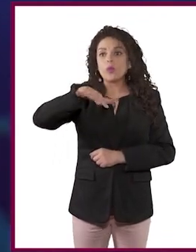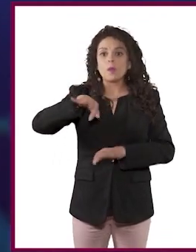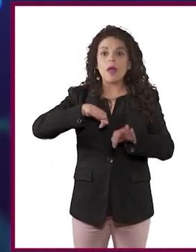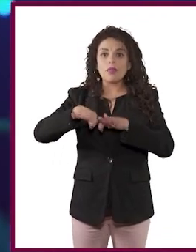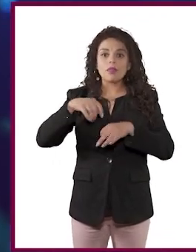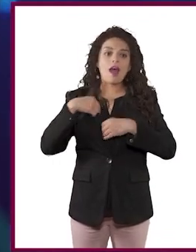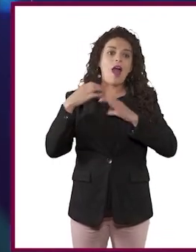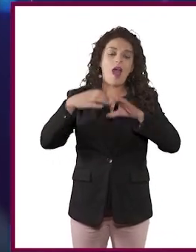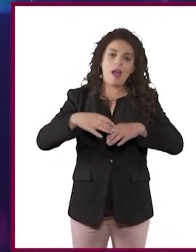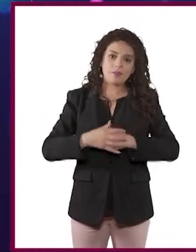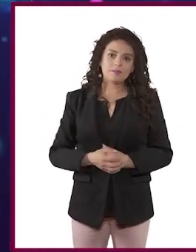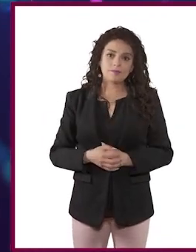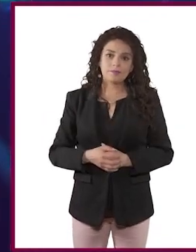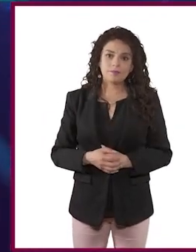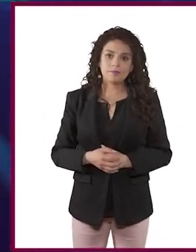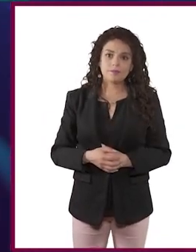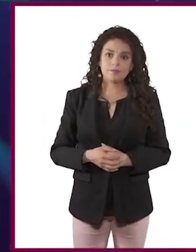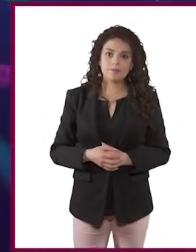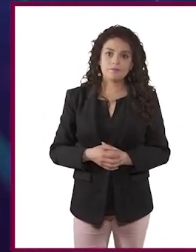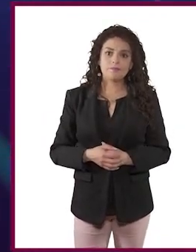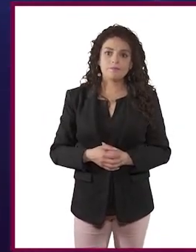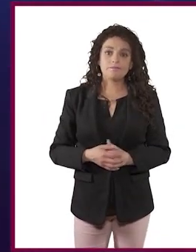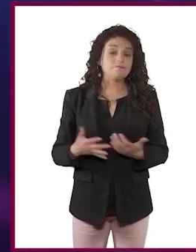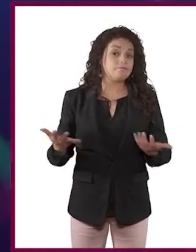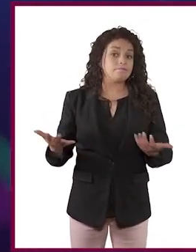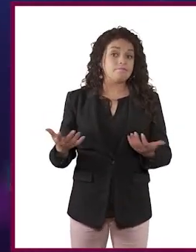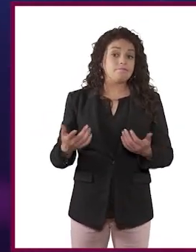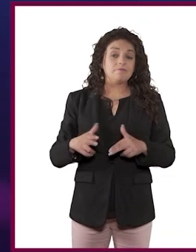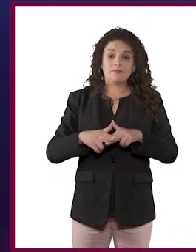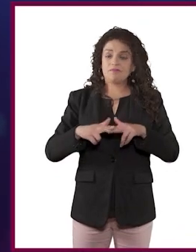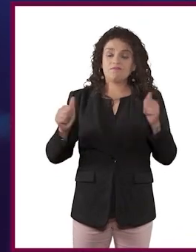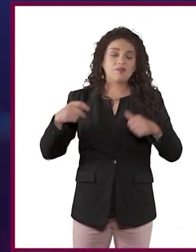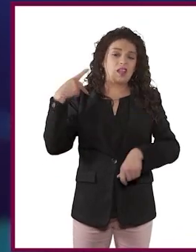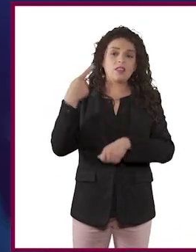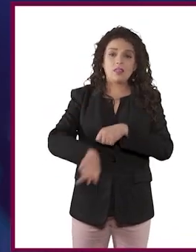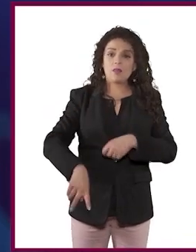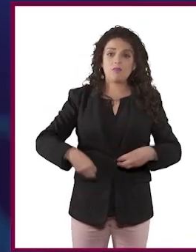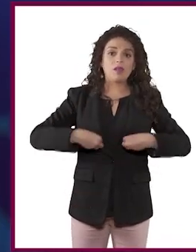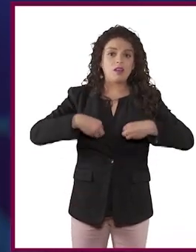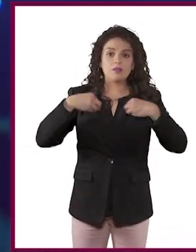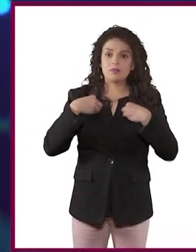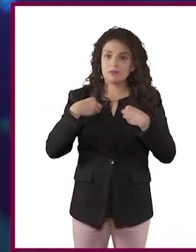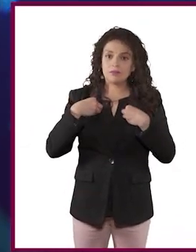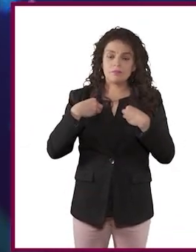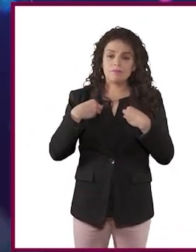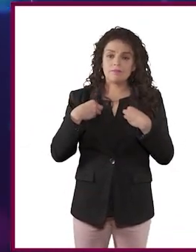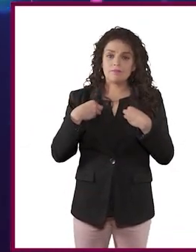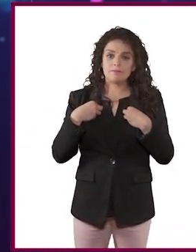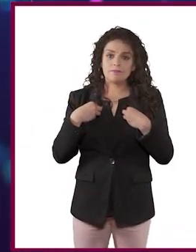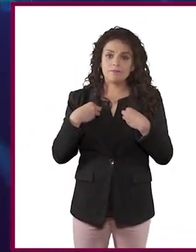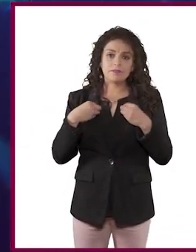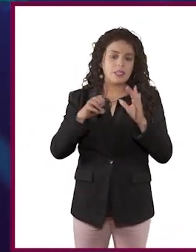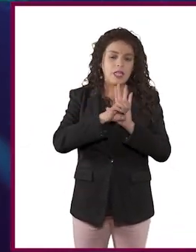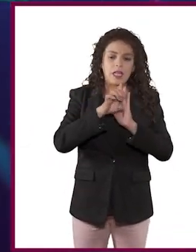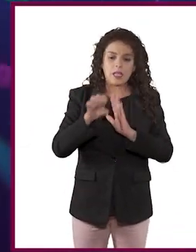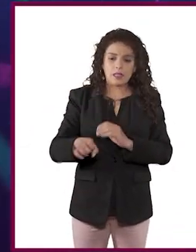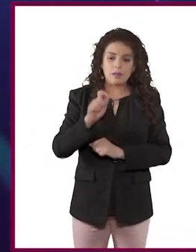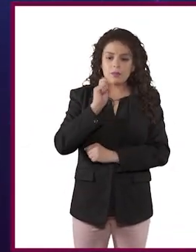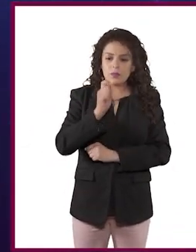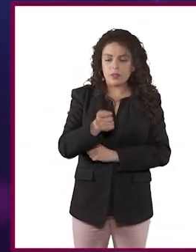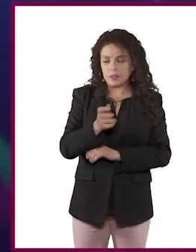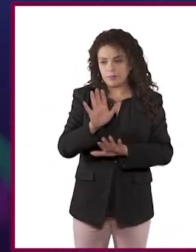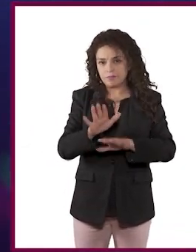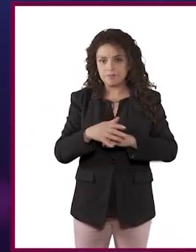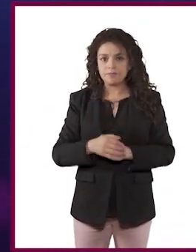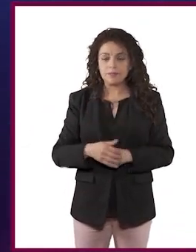buscar otro trabajo. Yo digo que nada te ponga en peligro tu integridad, ya